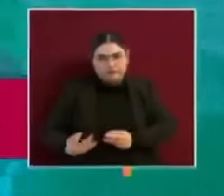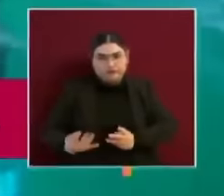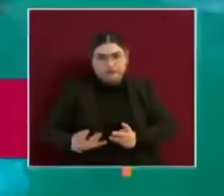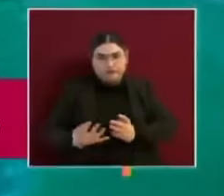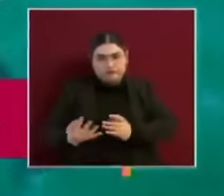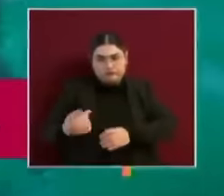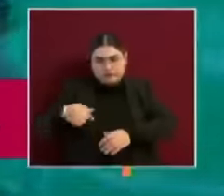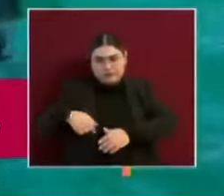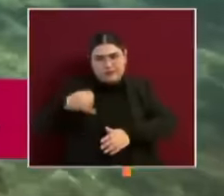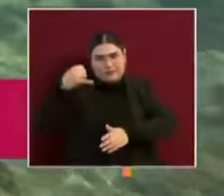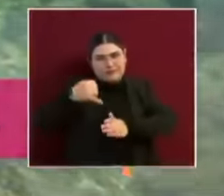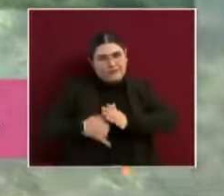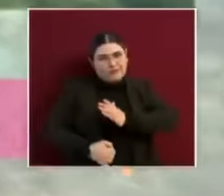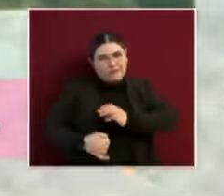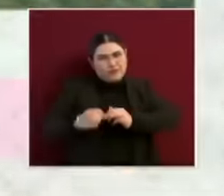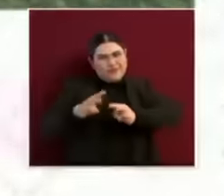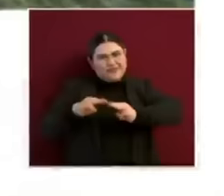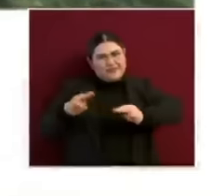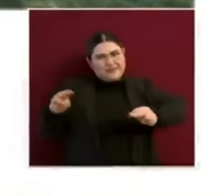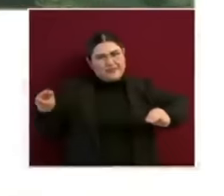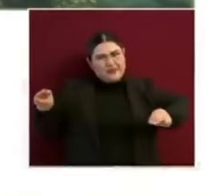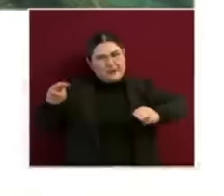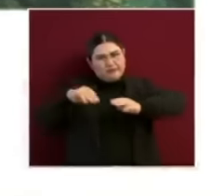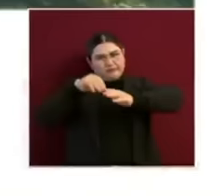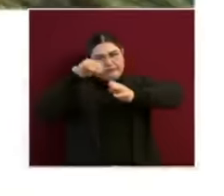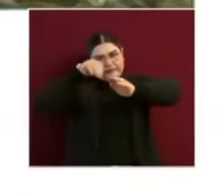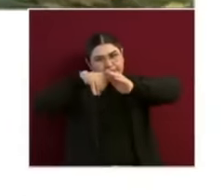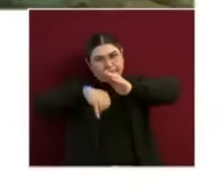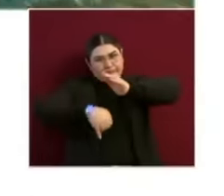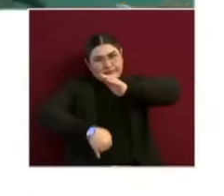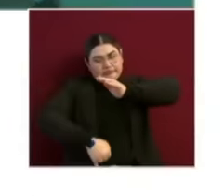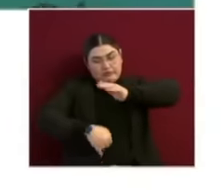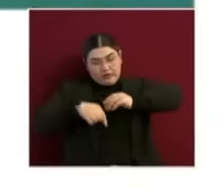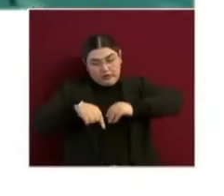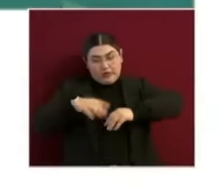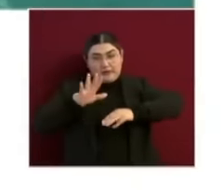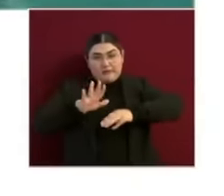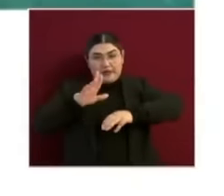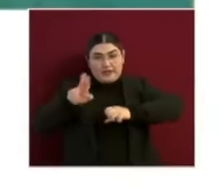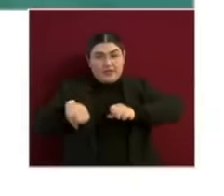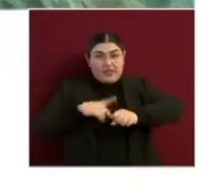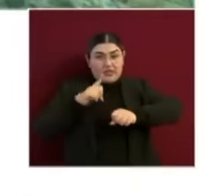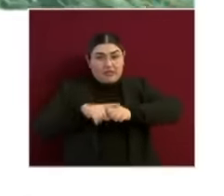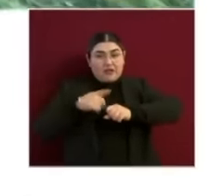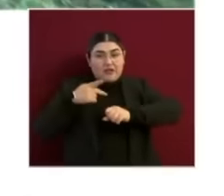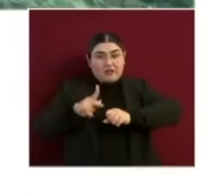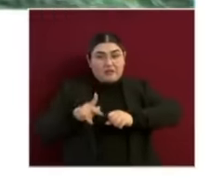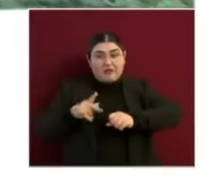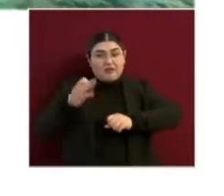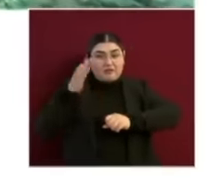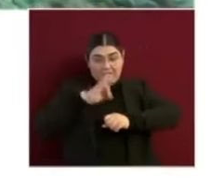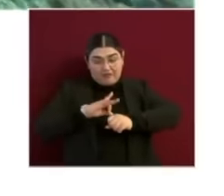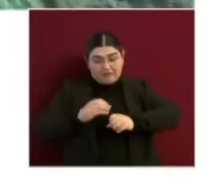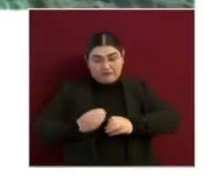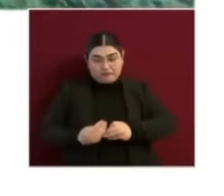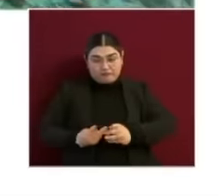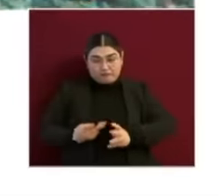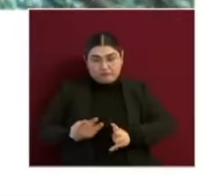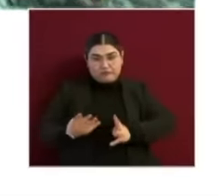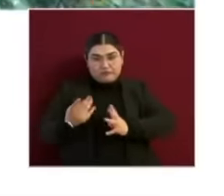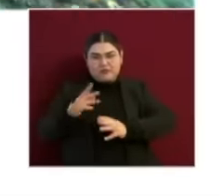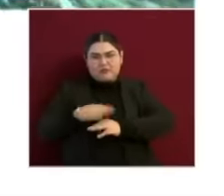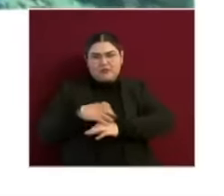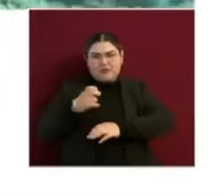arrecifes artificiales como si fueran arrecifes naturales. La naturaleza los